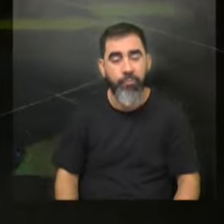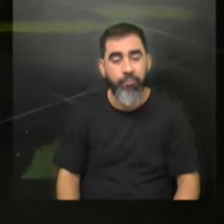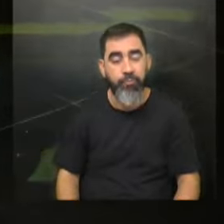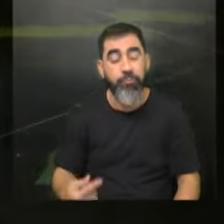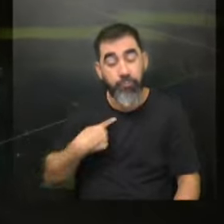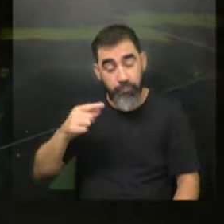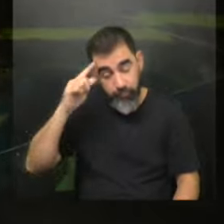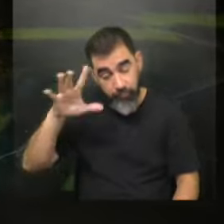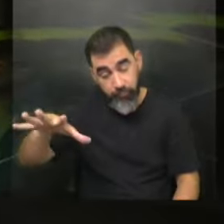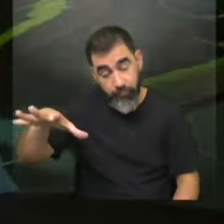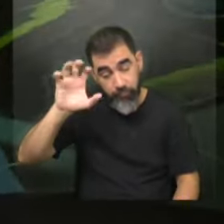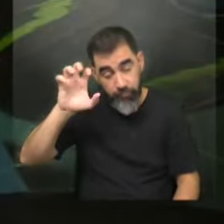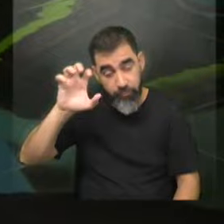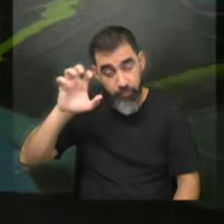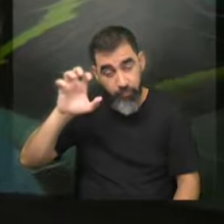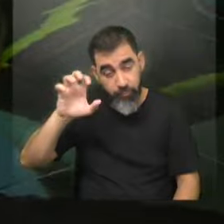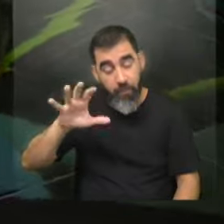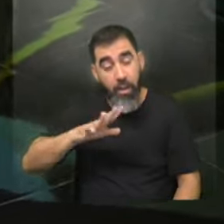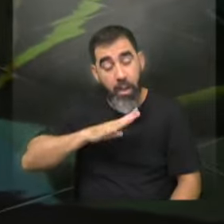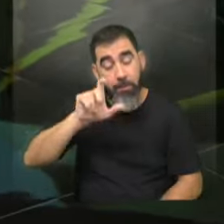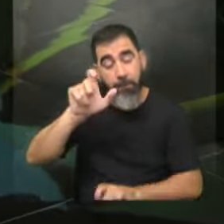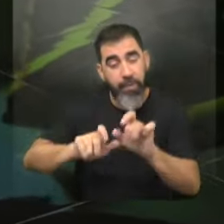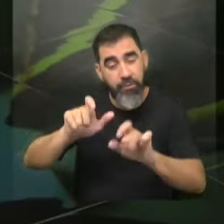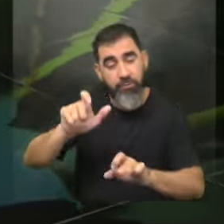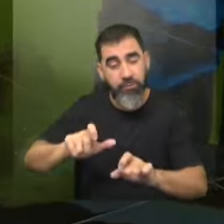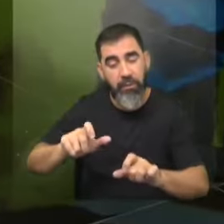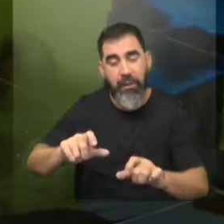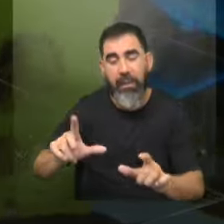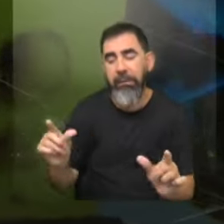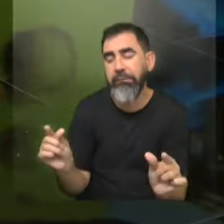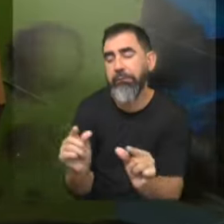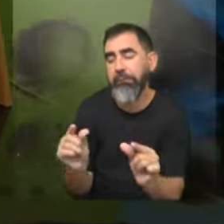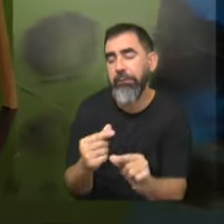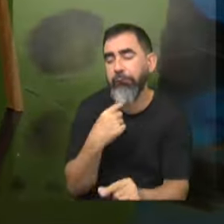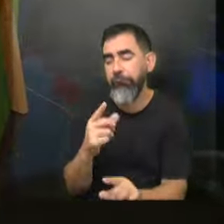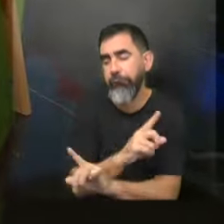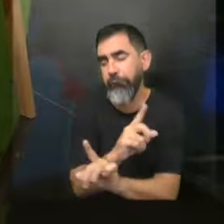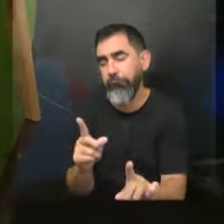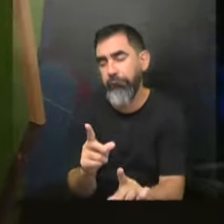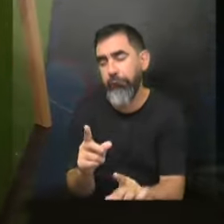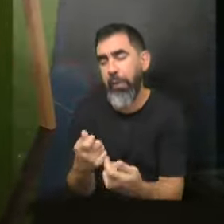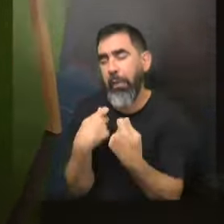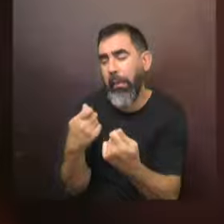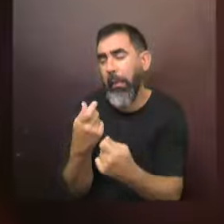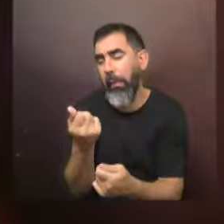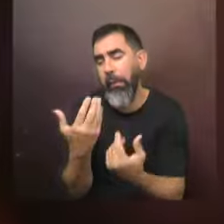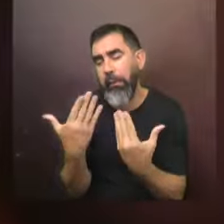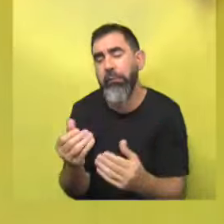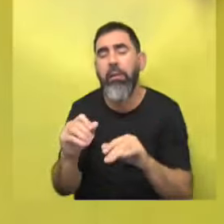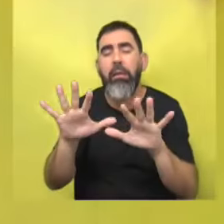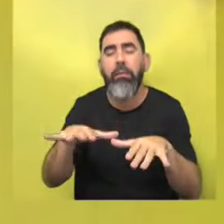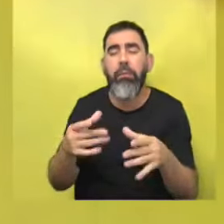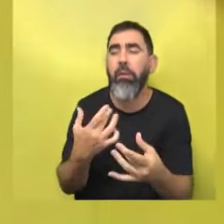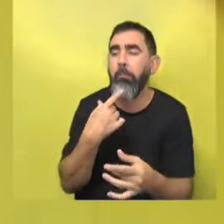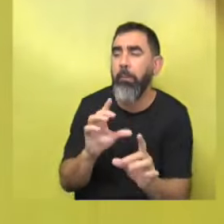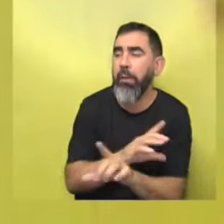y vos te acordarás más que yo, Juan, que había gente que decía, pero qué chiquito, pero esto no sirve, estamos gastando plata, duró 10 meses y ya no